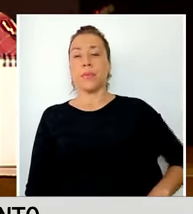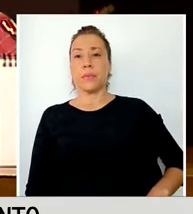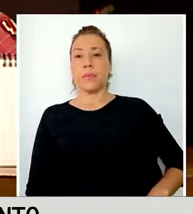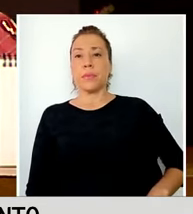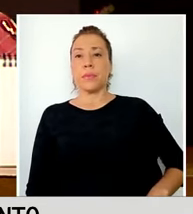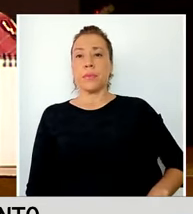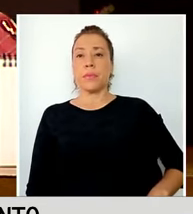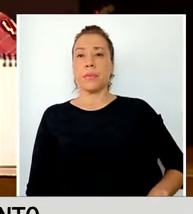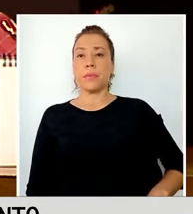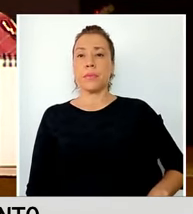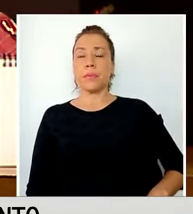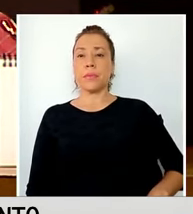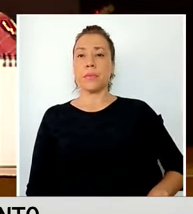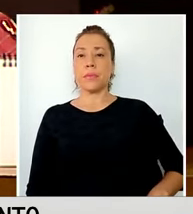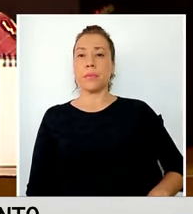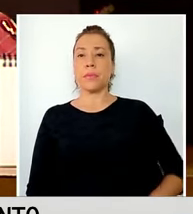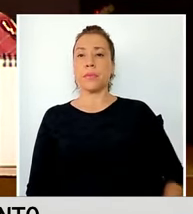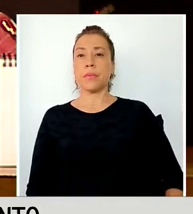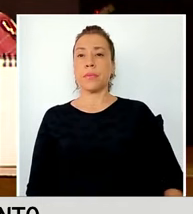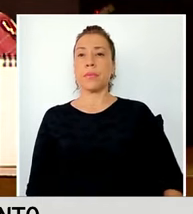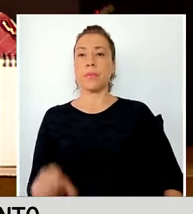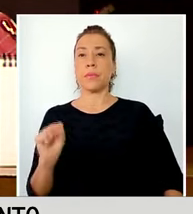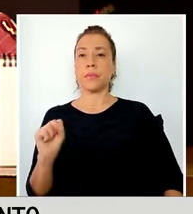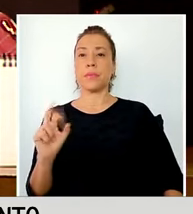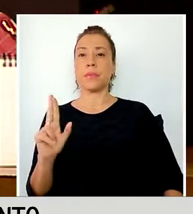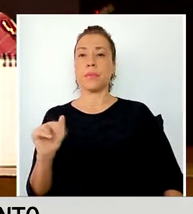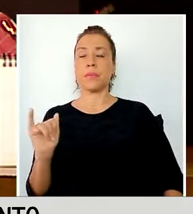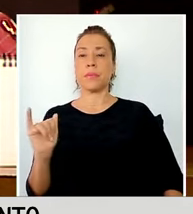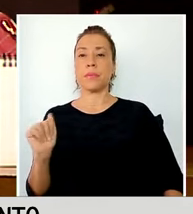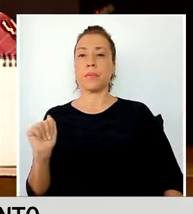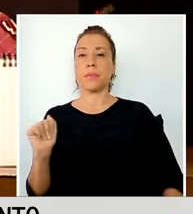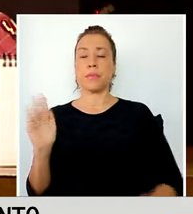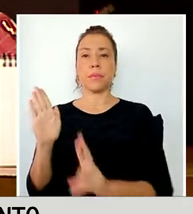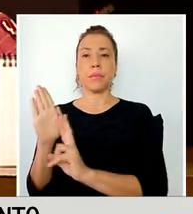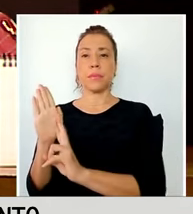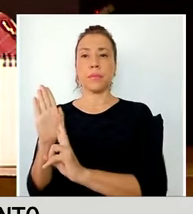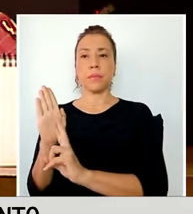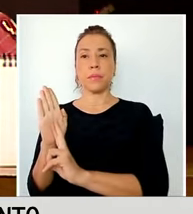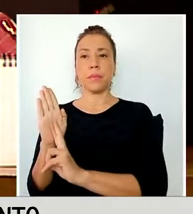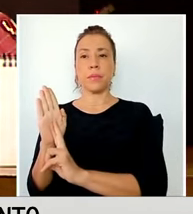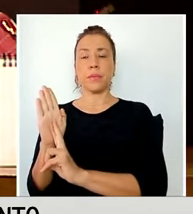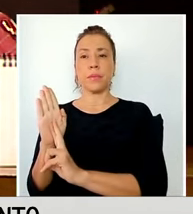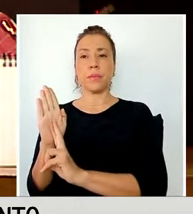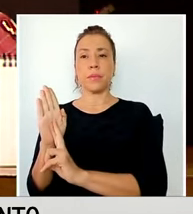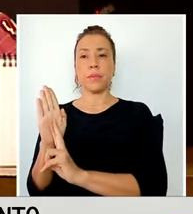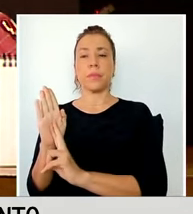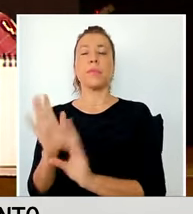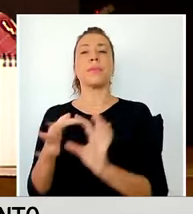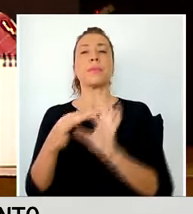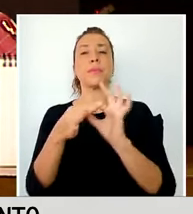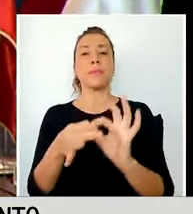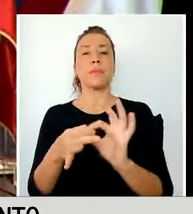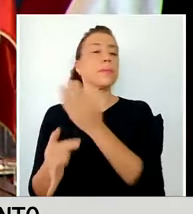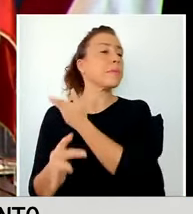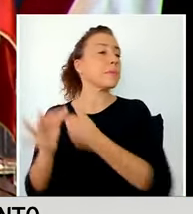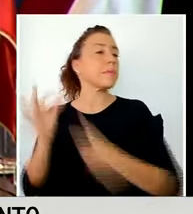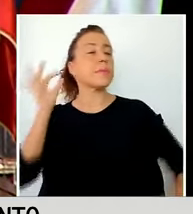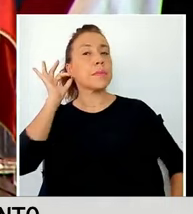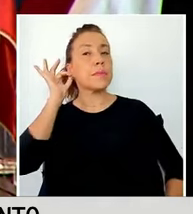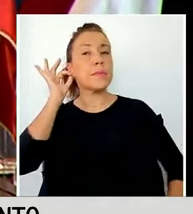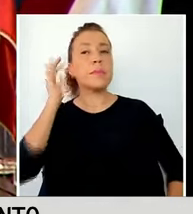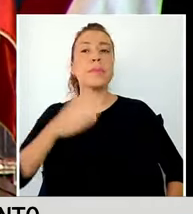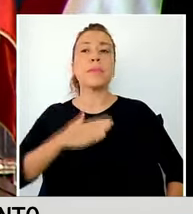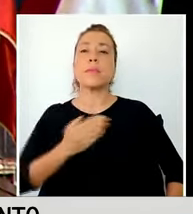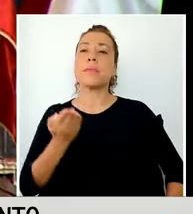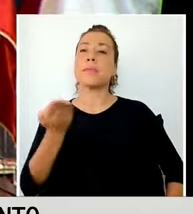diputado Cristian araya punto de reglamento Muchas gracias presidenta solo solicitar el acuerdo